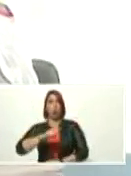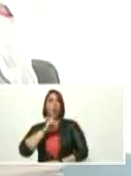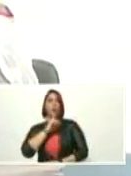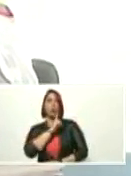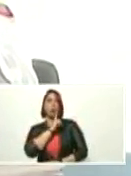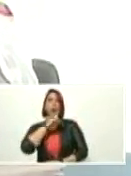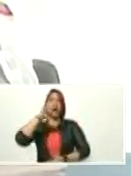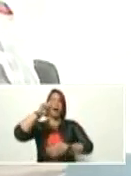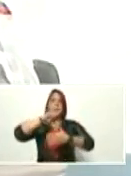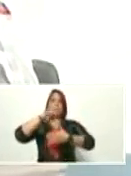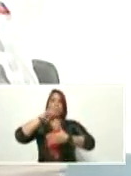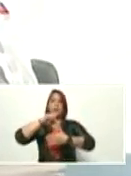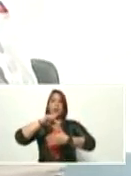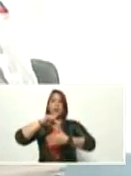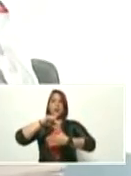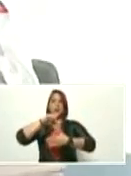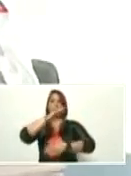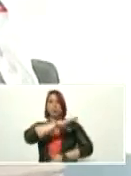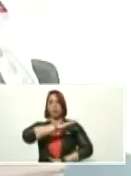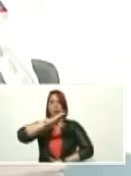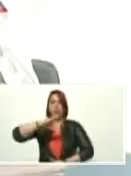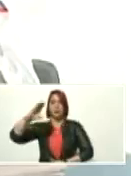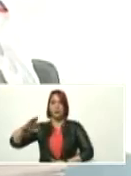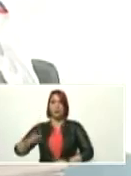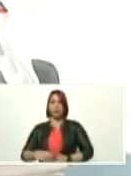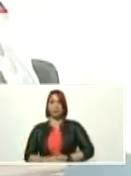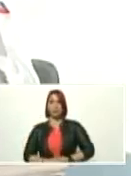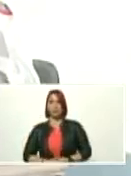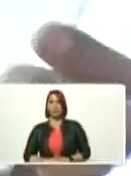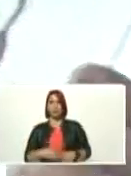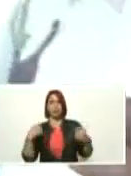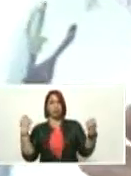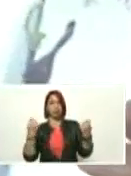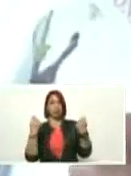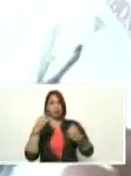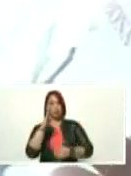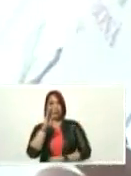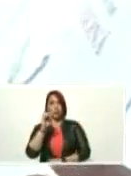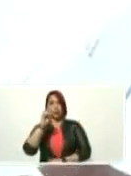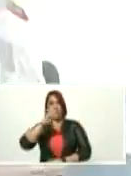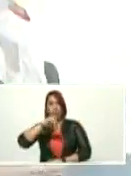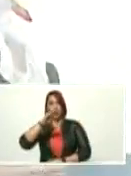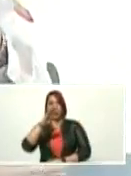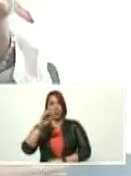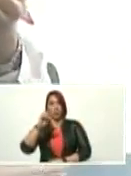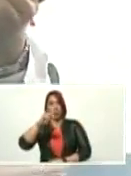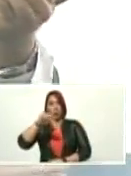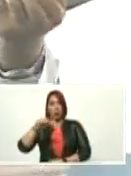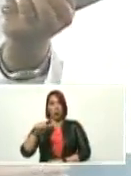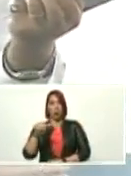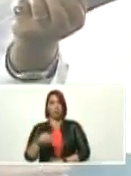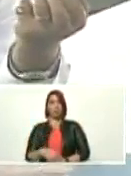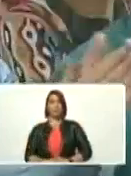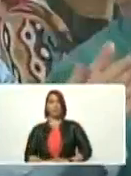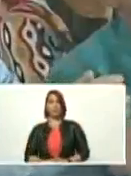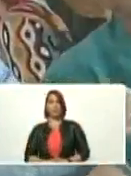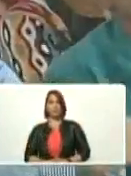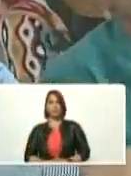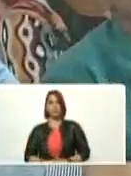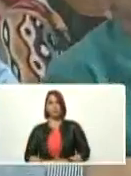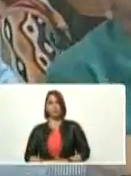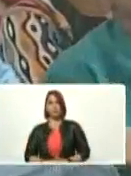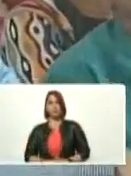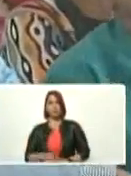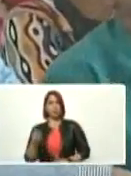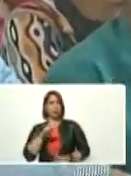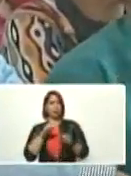es América Latina y el Caribe. Campaña de Bomboná, Vicente Lecuna. Ayúdame, por favor. Pero no te